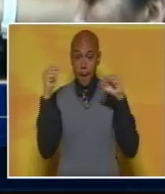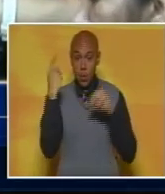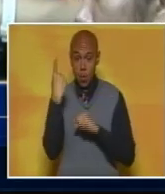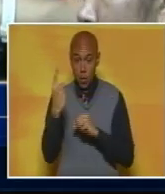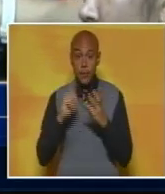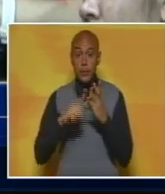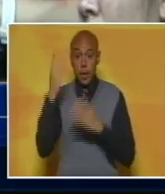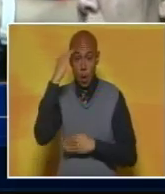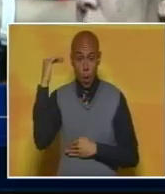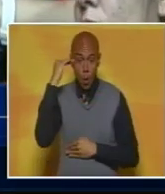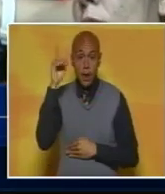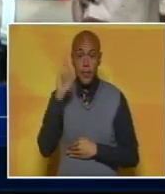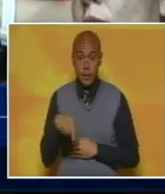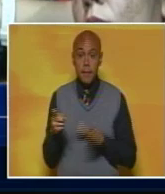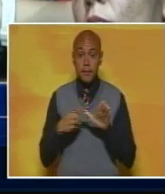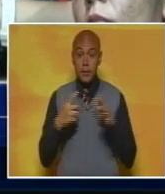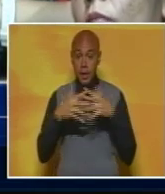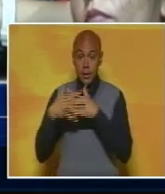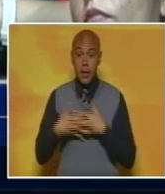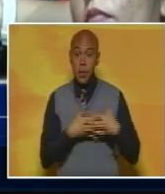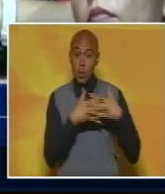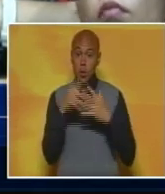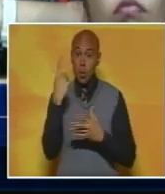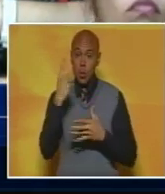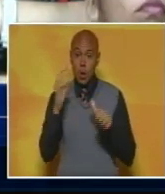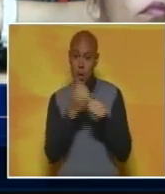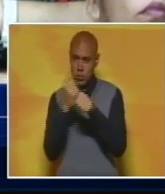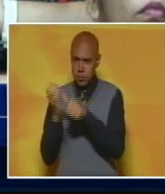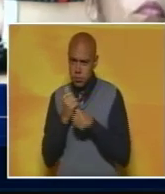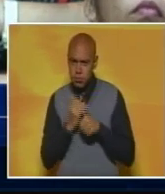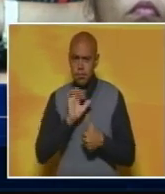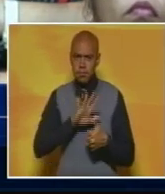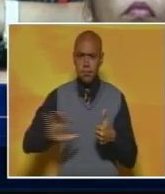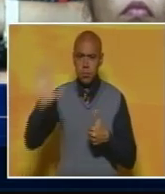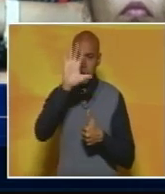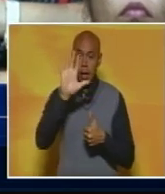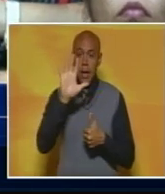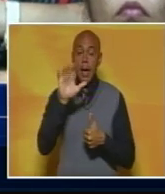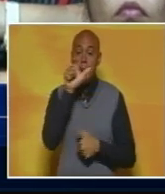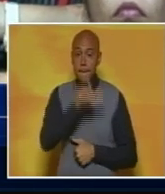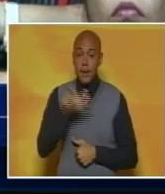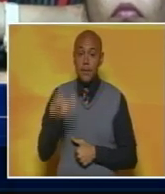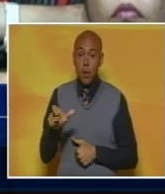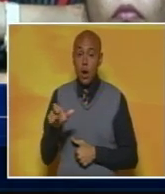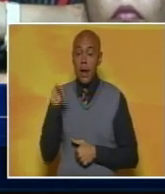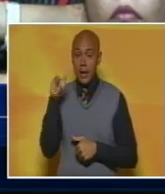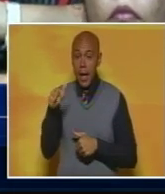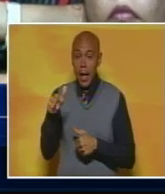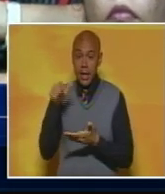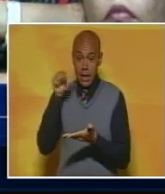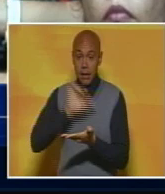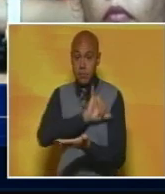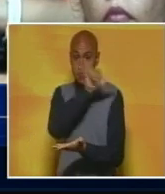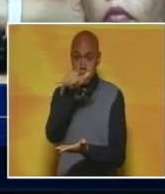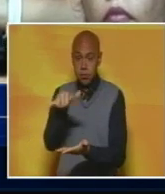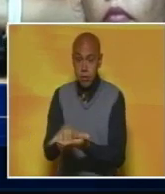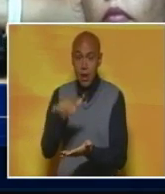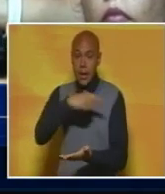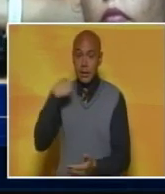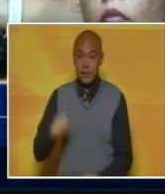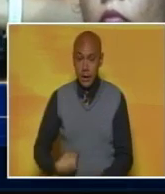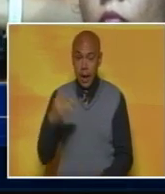1 en Corea y 1 en Estados Unidos. Todos ellos en personas que han viajado a la ciudad de Wuhan en